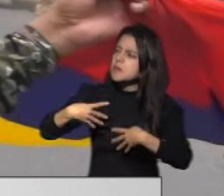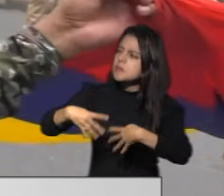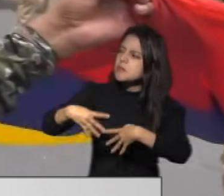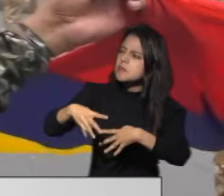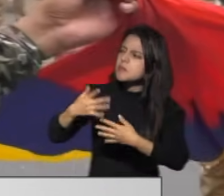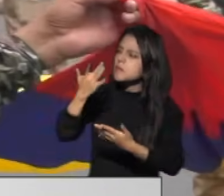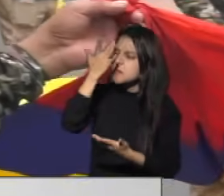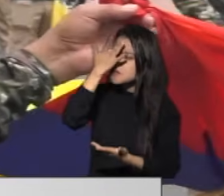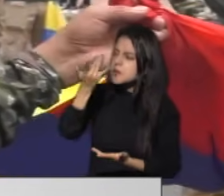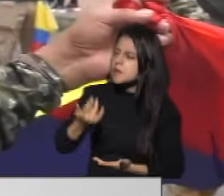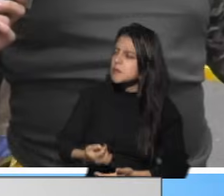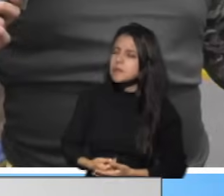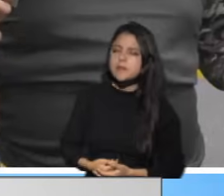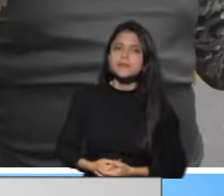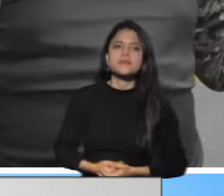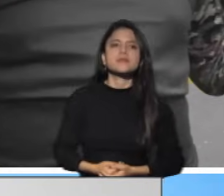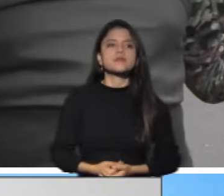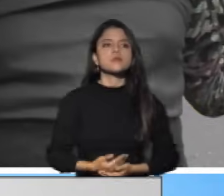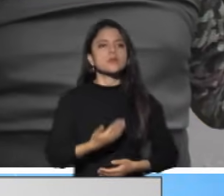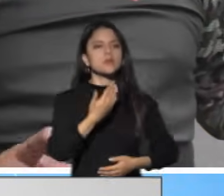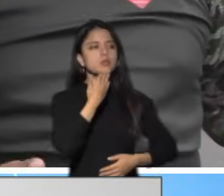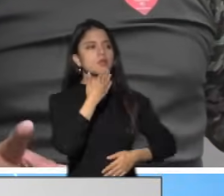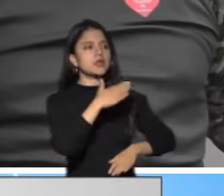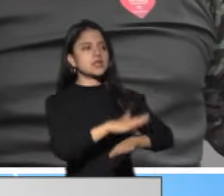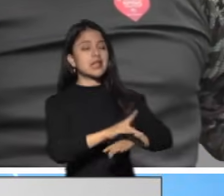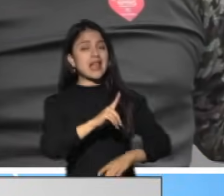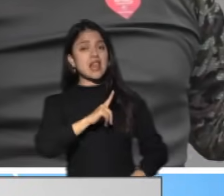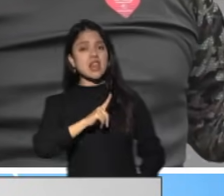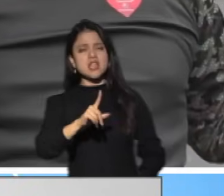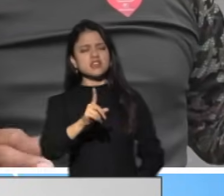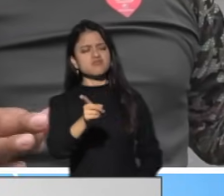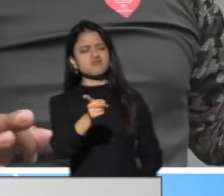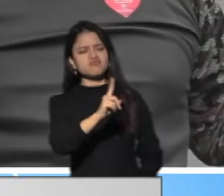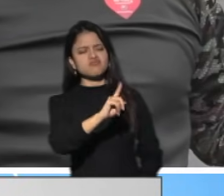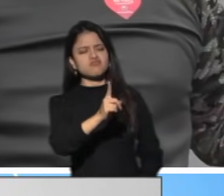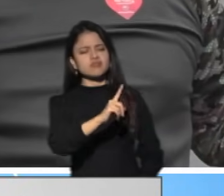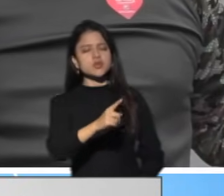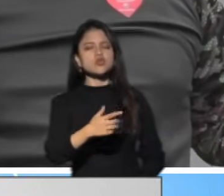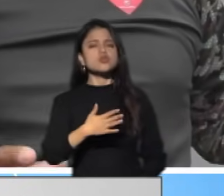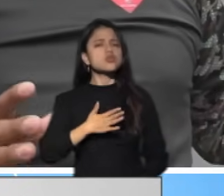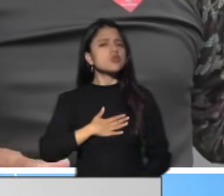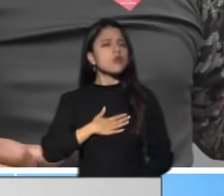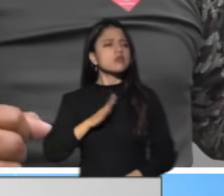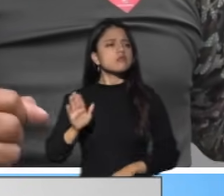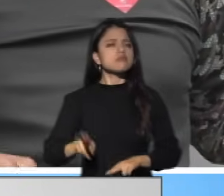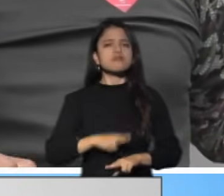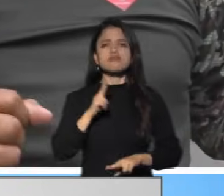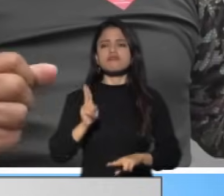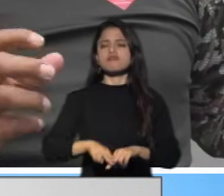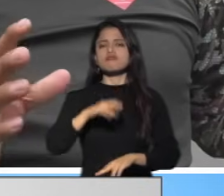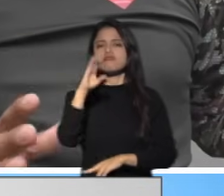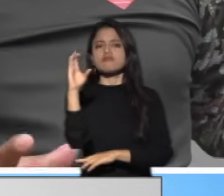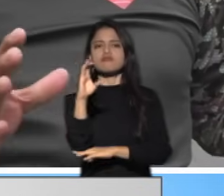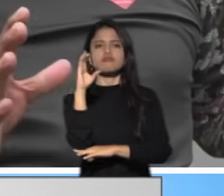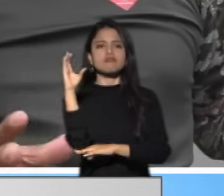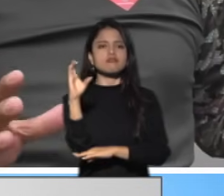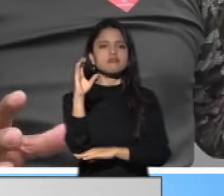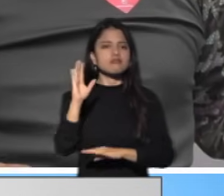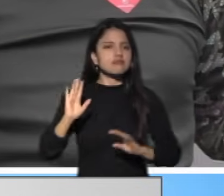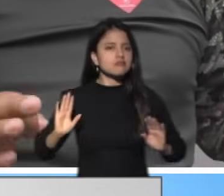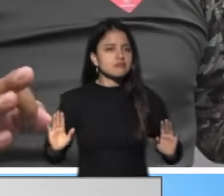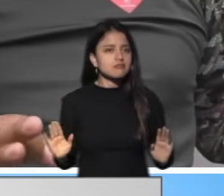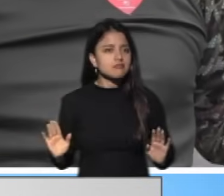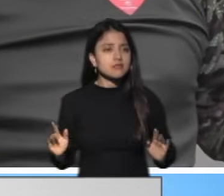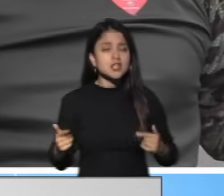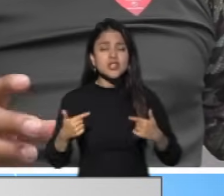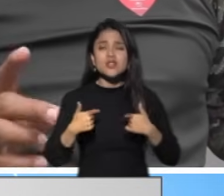Buenas tardes, quienes habla Raúl Musepenque. No soy un líder, soy un colombiano más que hoy marcha por el mejor